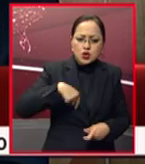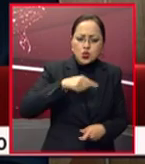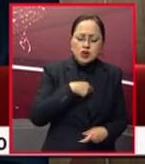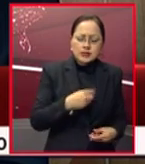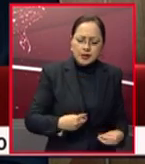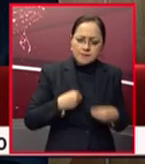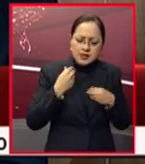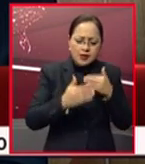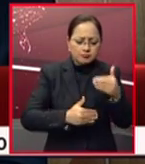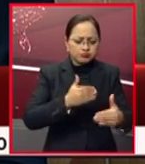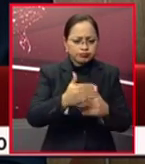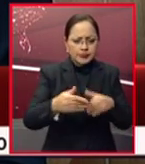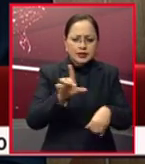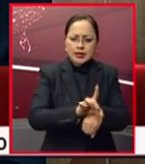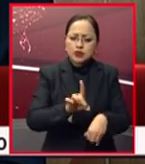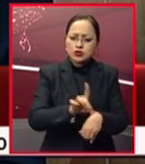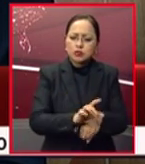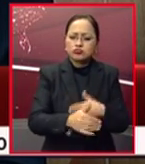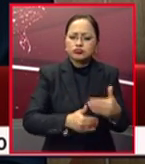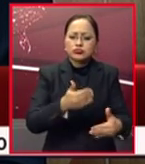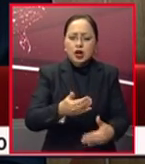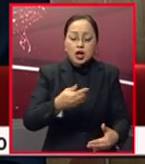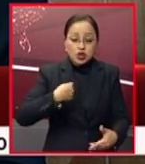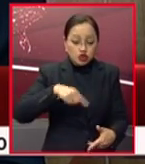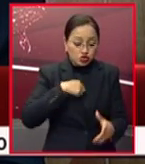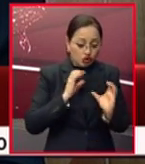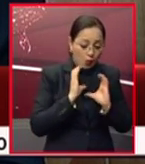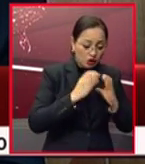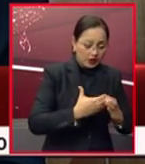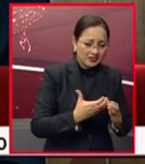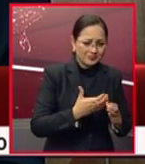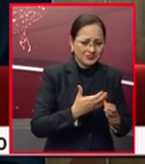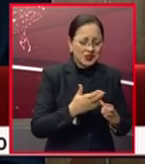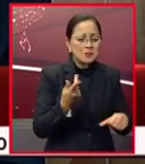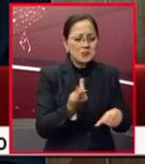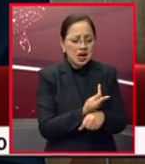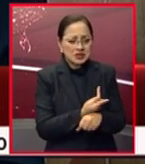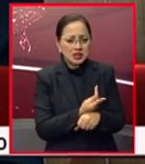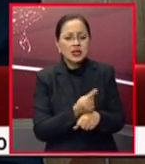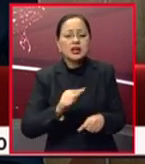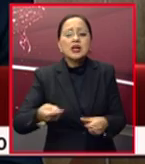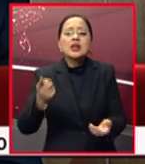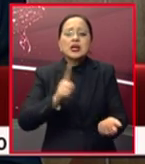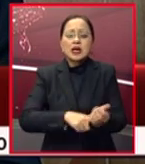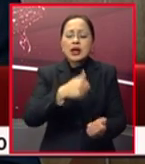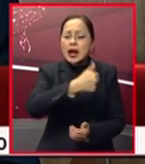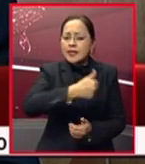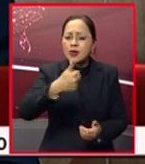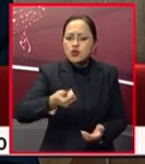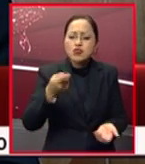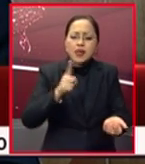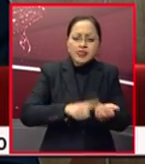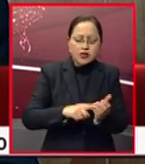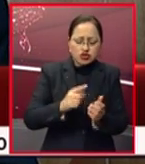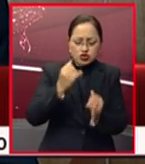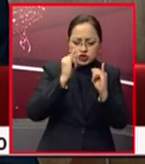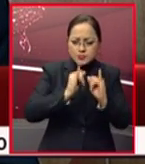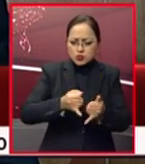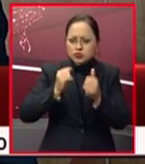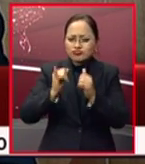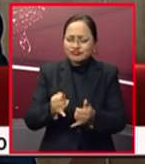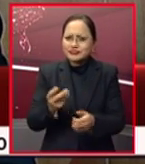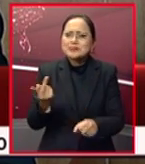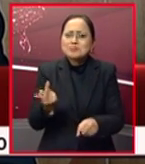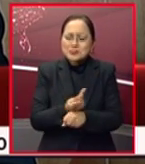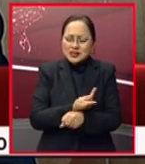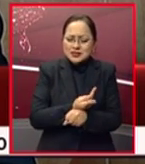cotidiana, la de nosotros como comunidad y la de cada uno de nosotros como individuos.